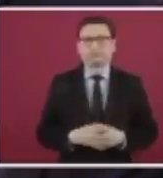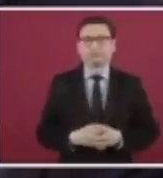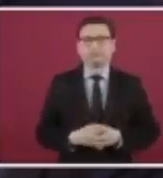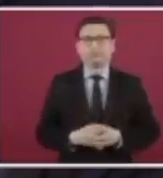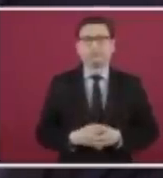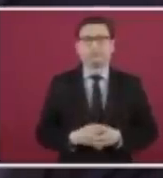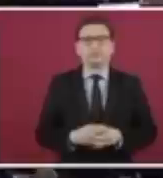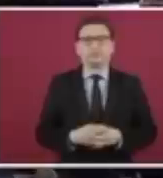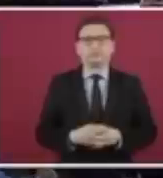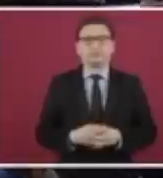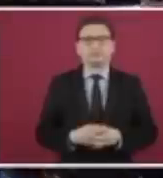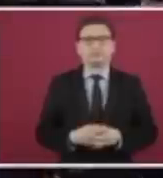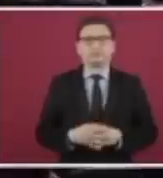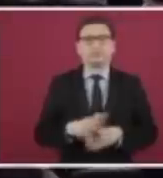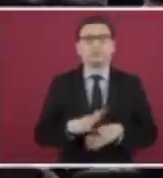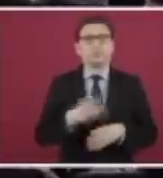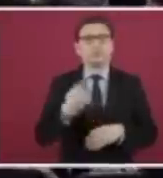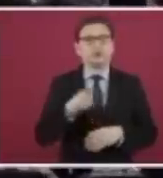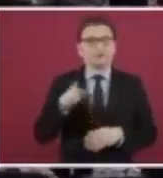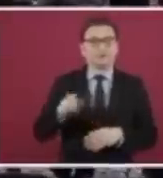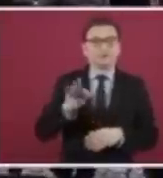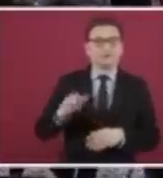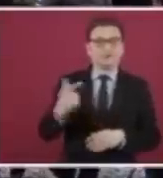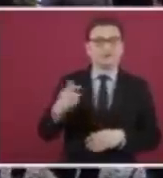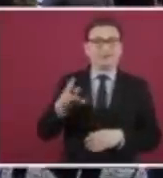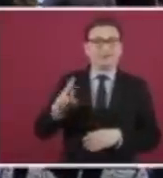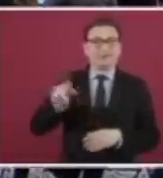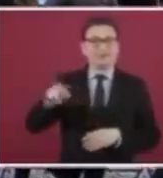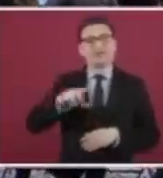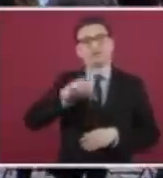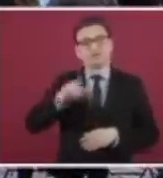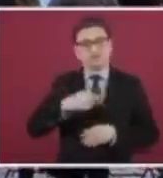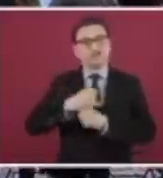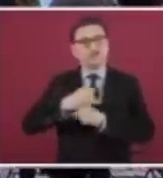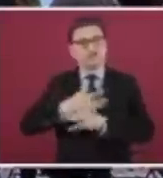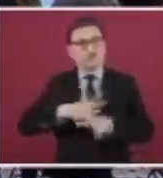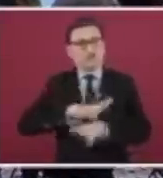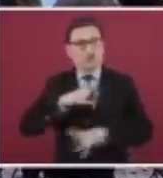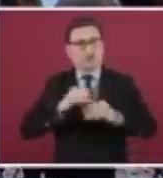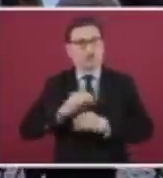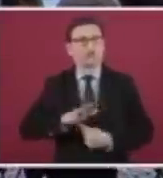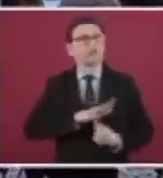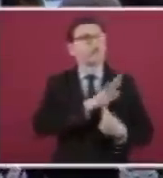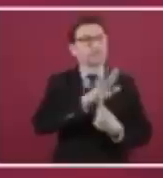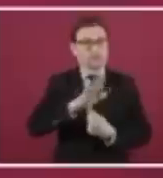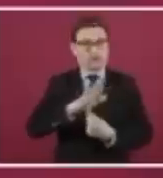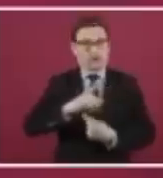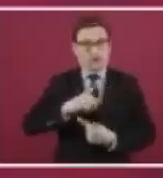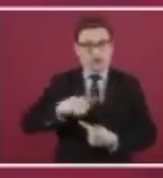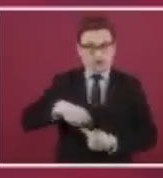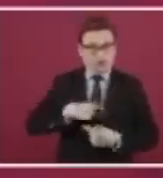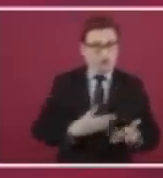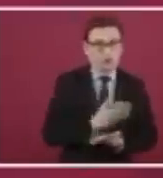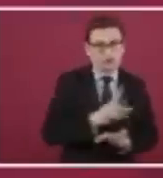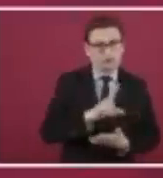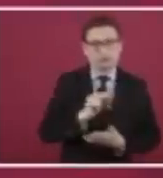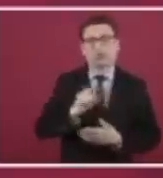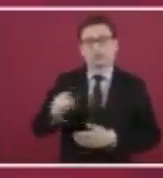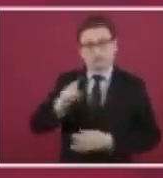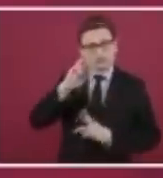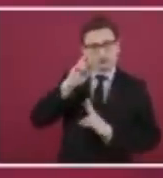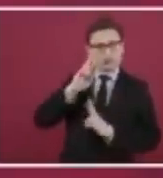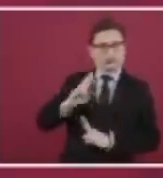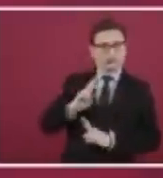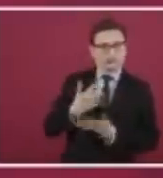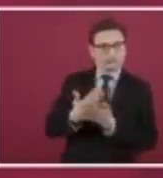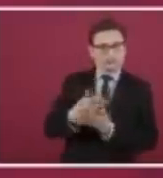porque seguramente la Fiscalía va a dar un informe. Entonces queremos ser respetuosos de eso. Queremos esperar a que